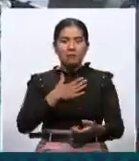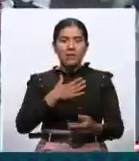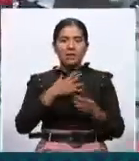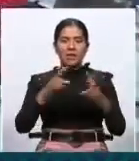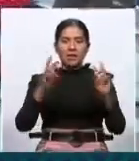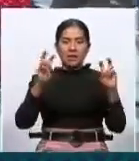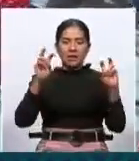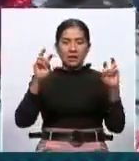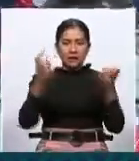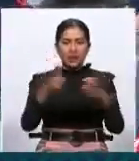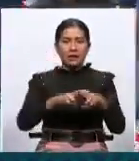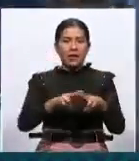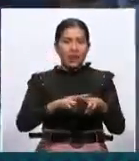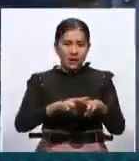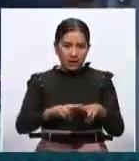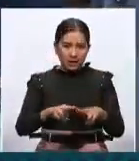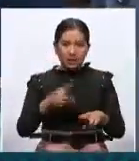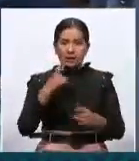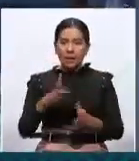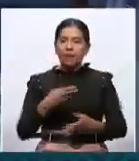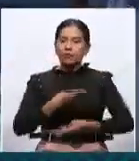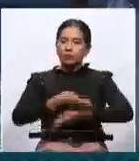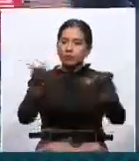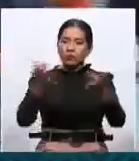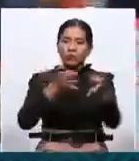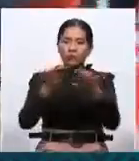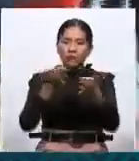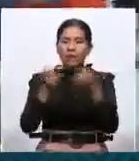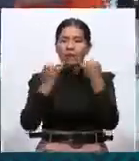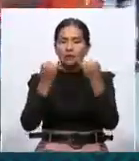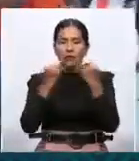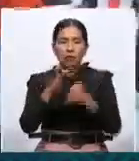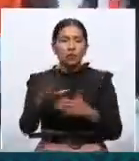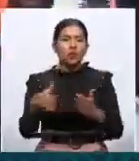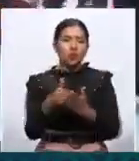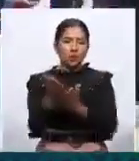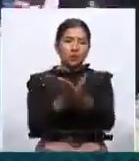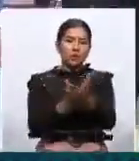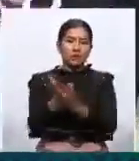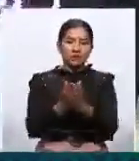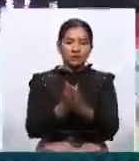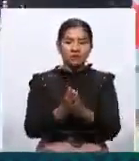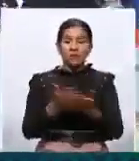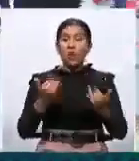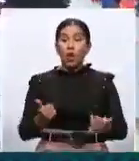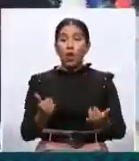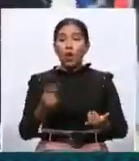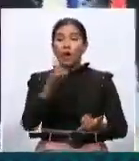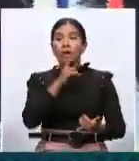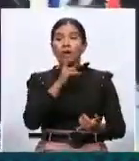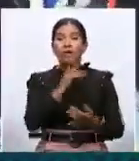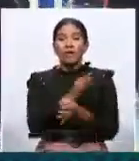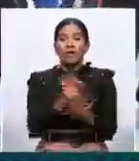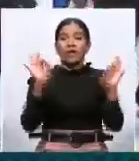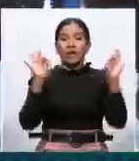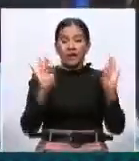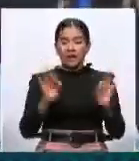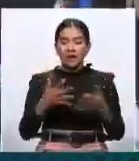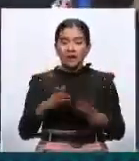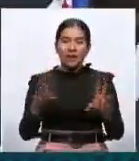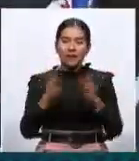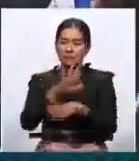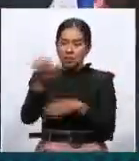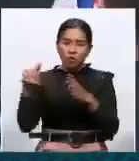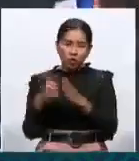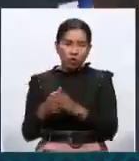a dar el mejor servicio a nuestra población cochabambina. Este miércoles las familias aprovecharon el feriado para subirse a los vagones del tren eléctrico